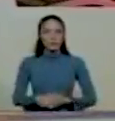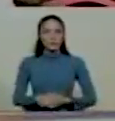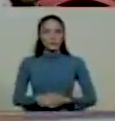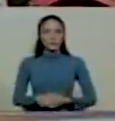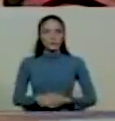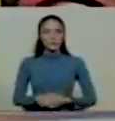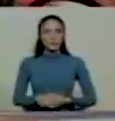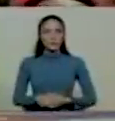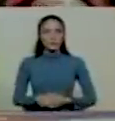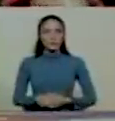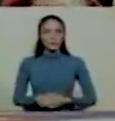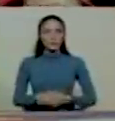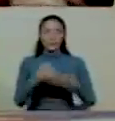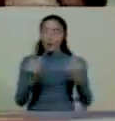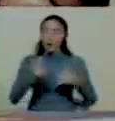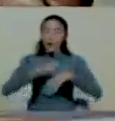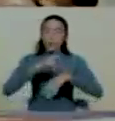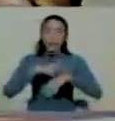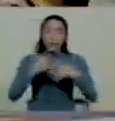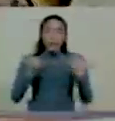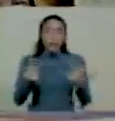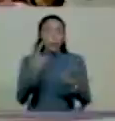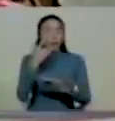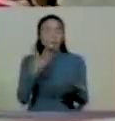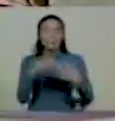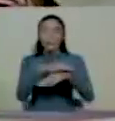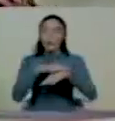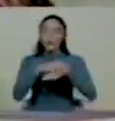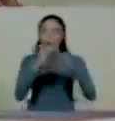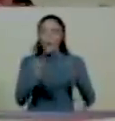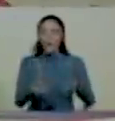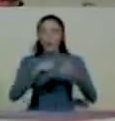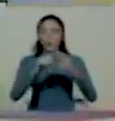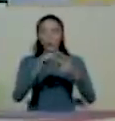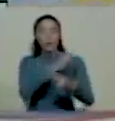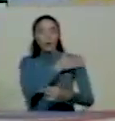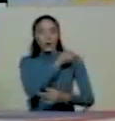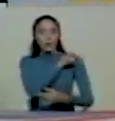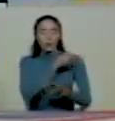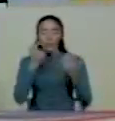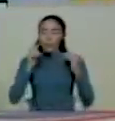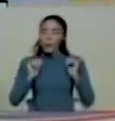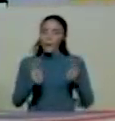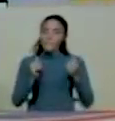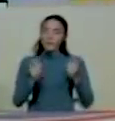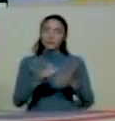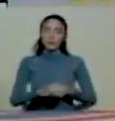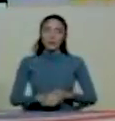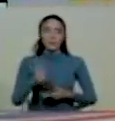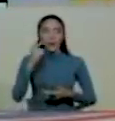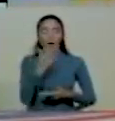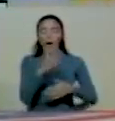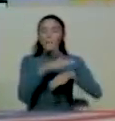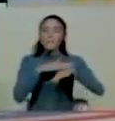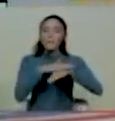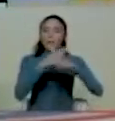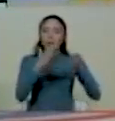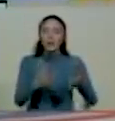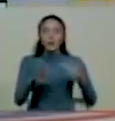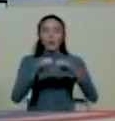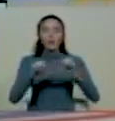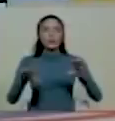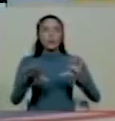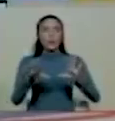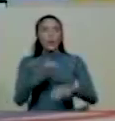Entonces llegó la hora. Ministro, rector, y quiero empezar este año, ministro de Educación Universitaria, usted me